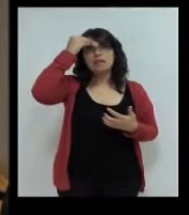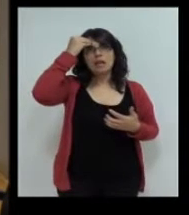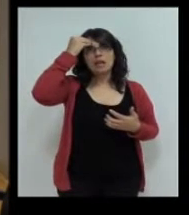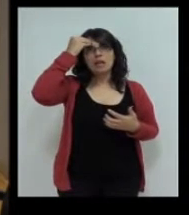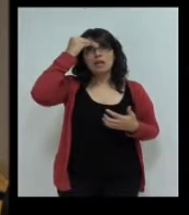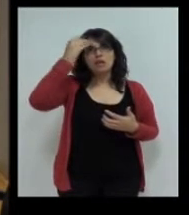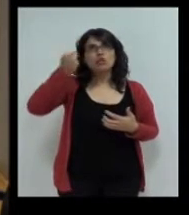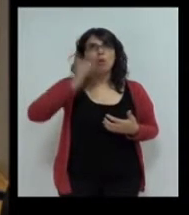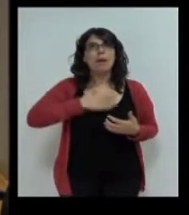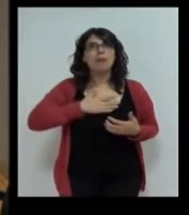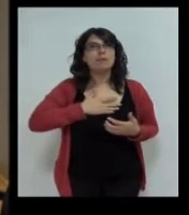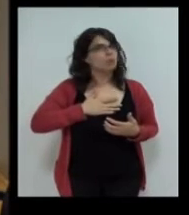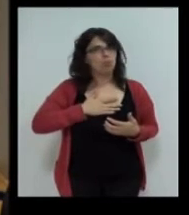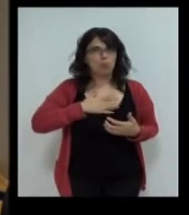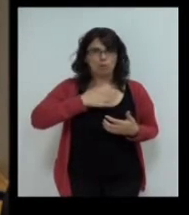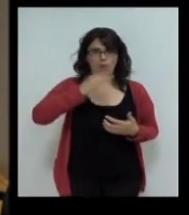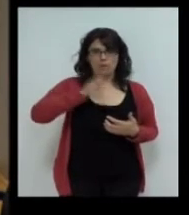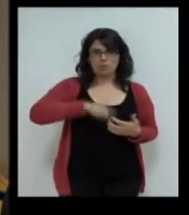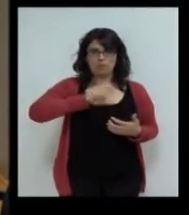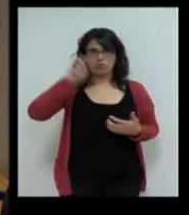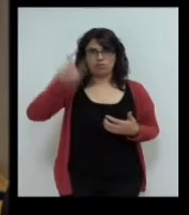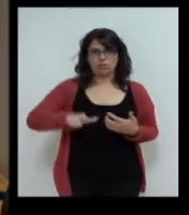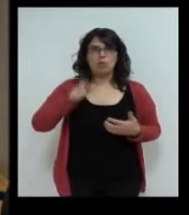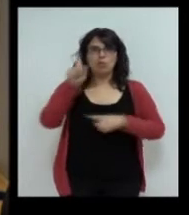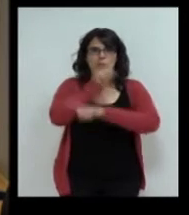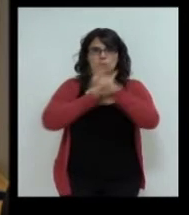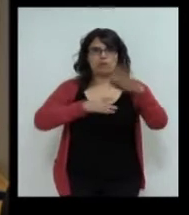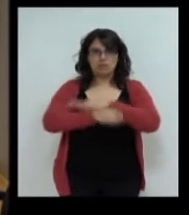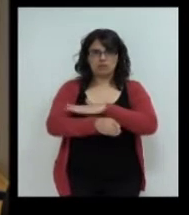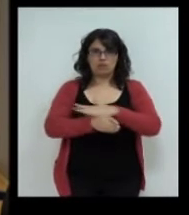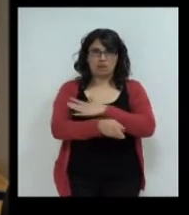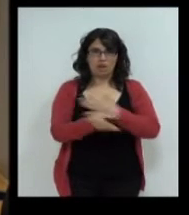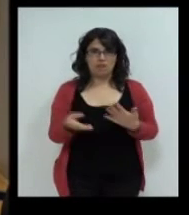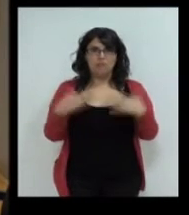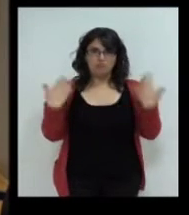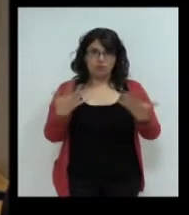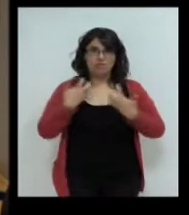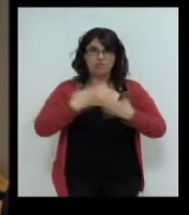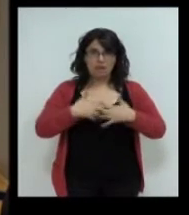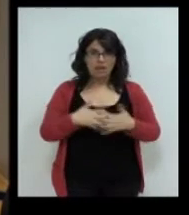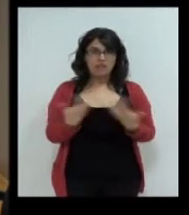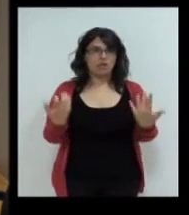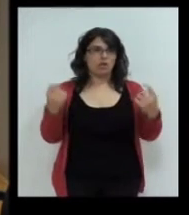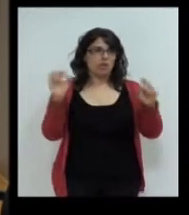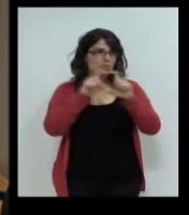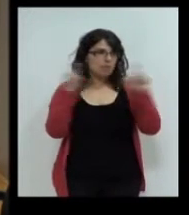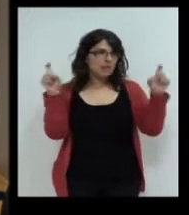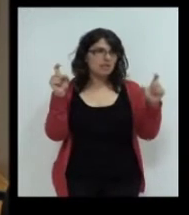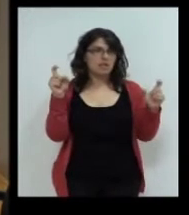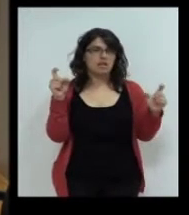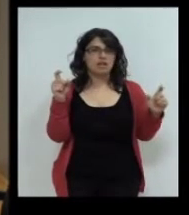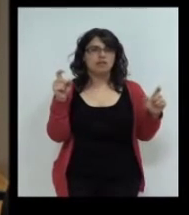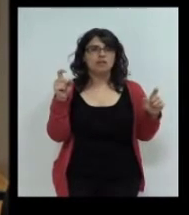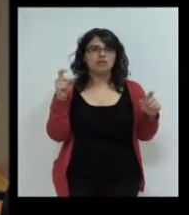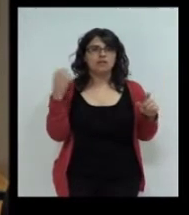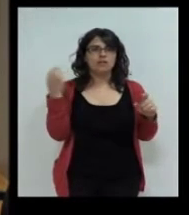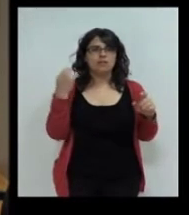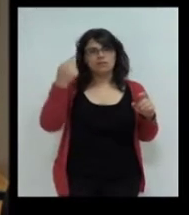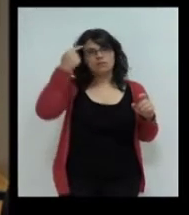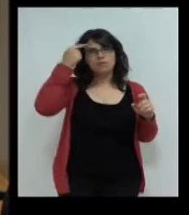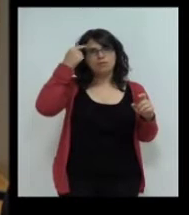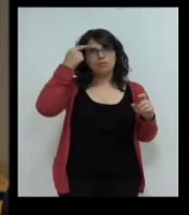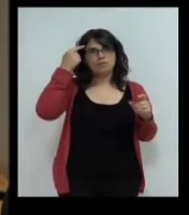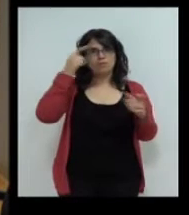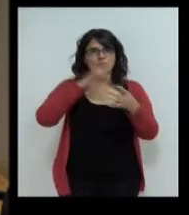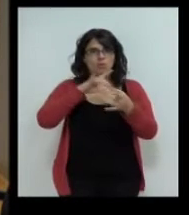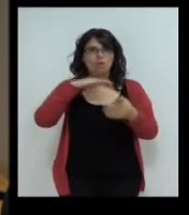gente que puede tener problemas de accesibilidad. Si tú, el fabricante o la empresa, introduce esos valores, no deja de ser